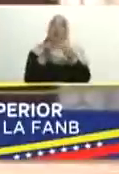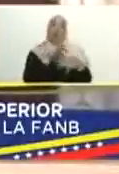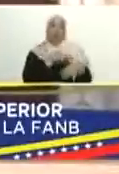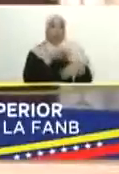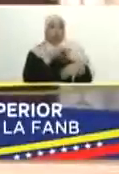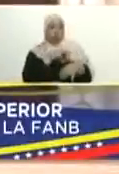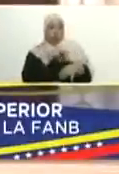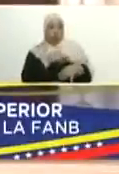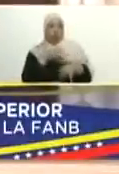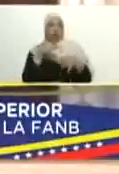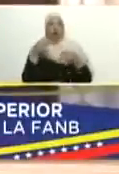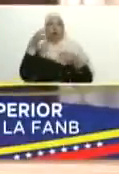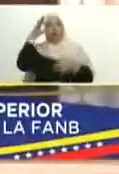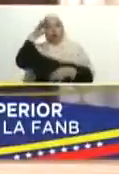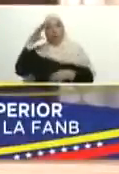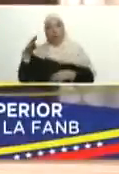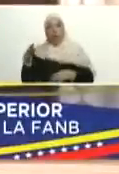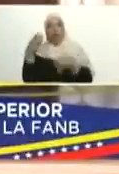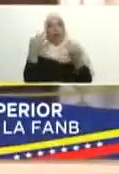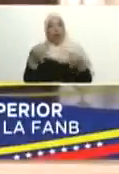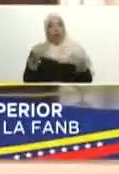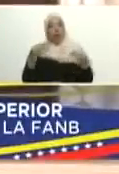cívico-militar-policial perfecta.